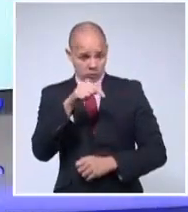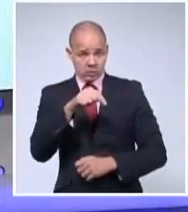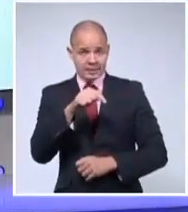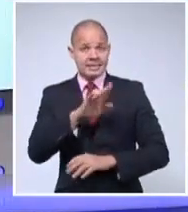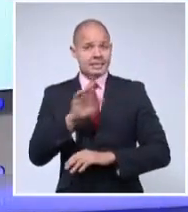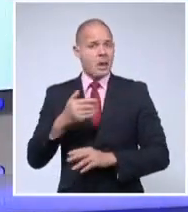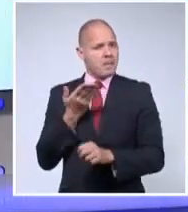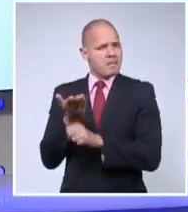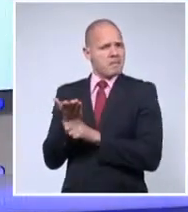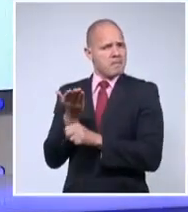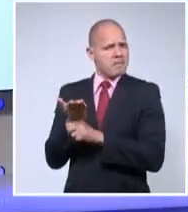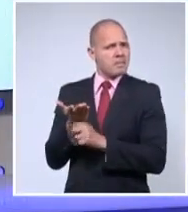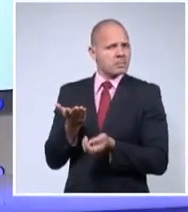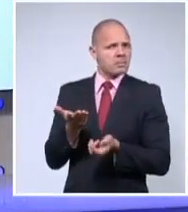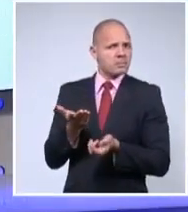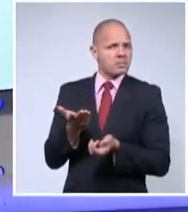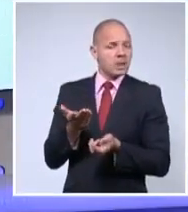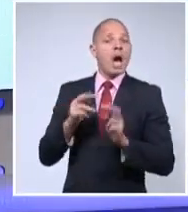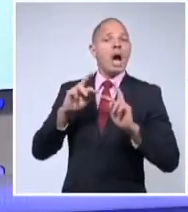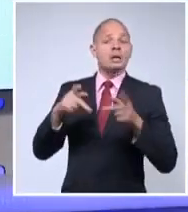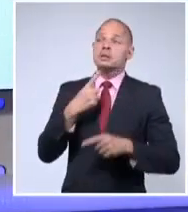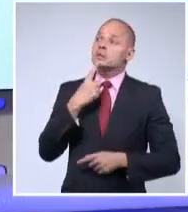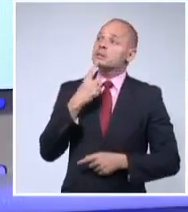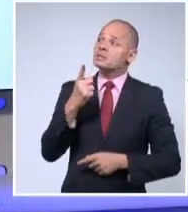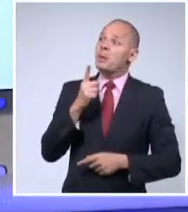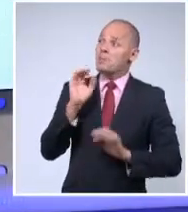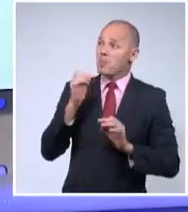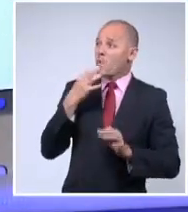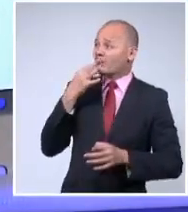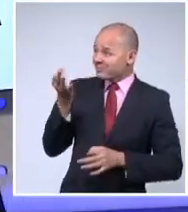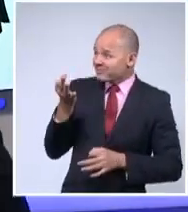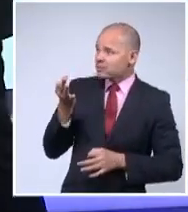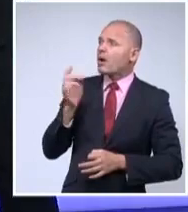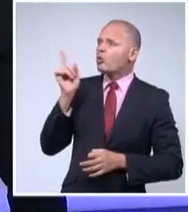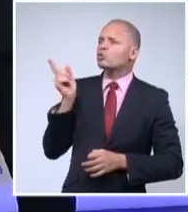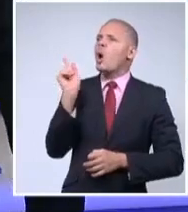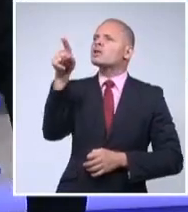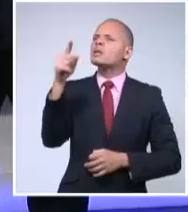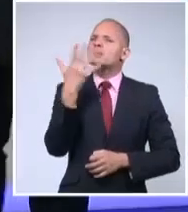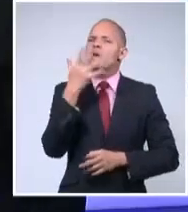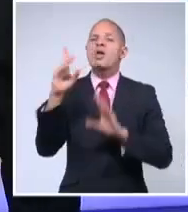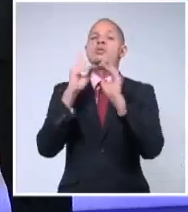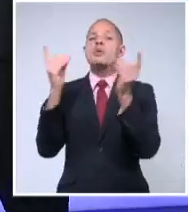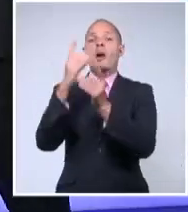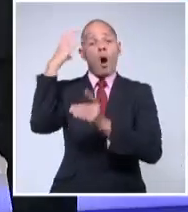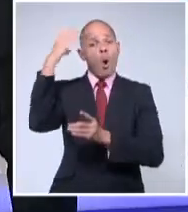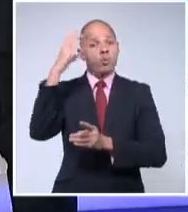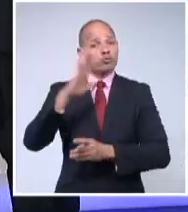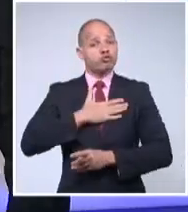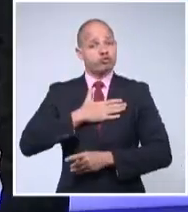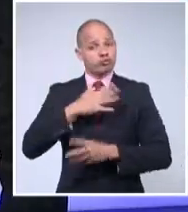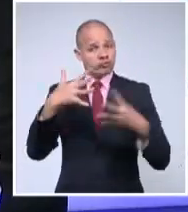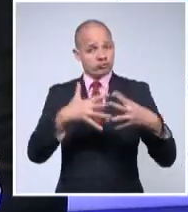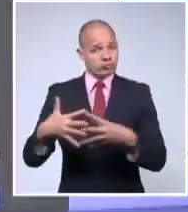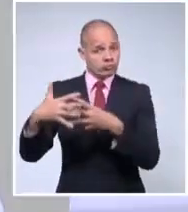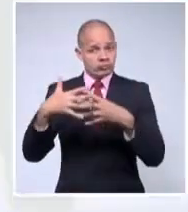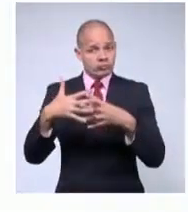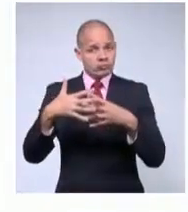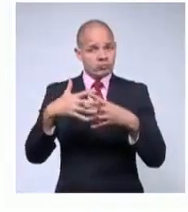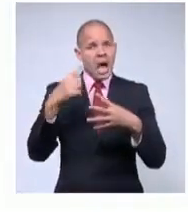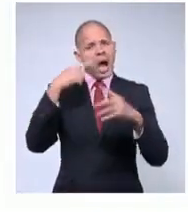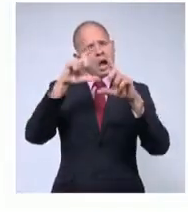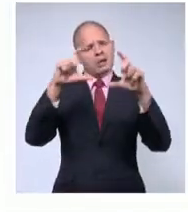Cancillería que reiterara esa afirmación al Departamento de Estado. Bien, aquí podemos leer la nota completamente,